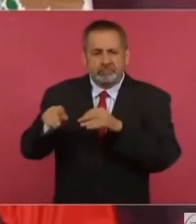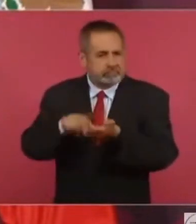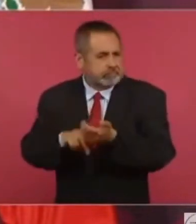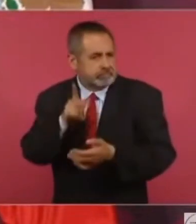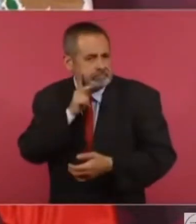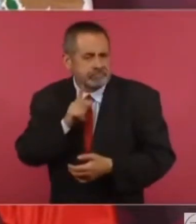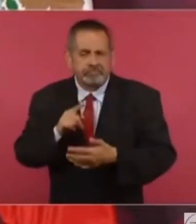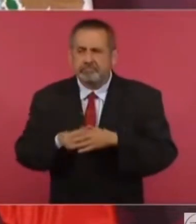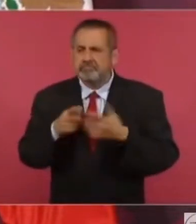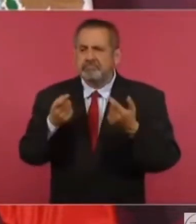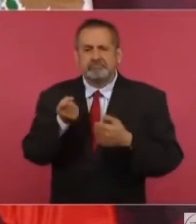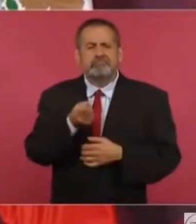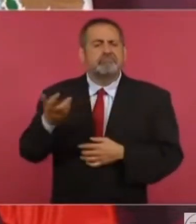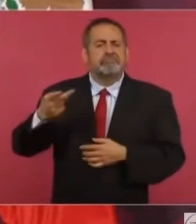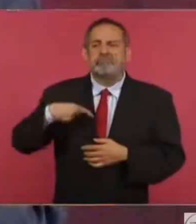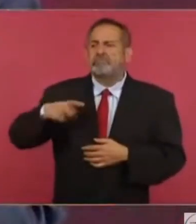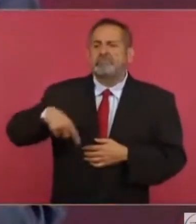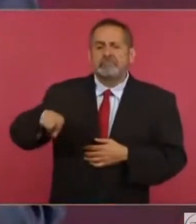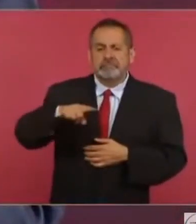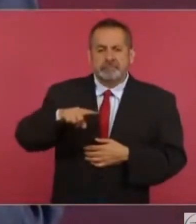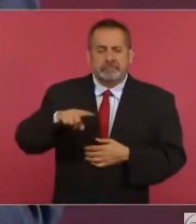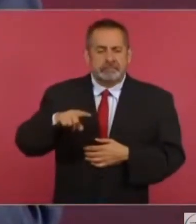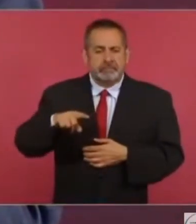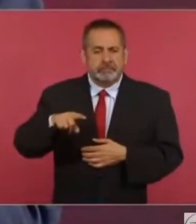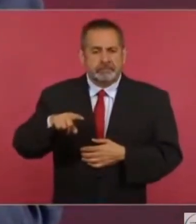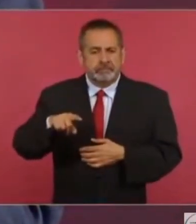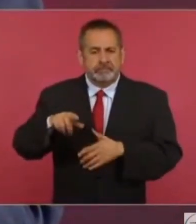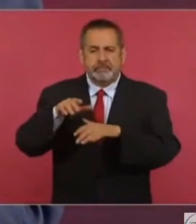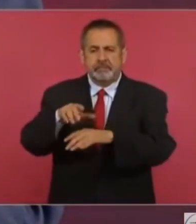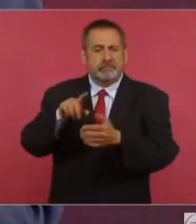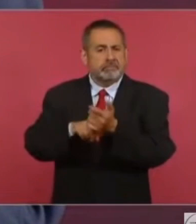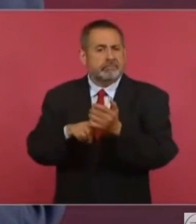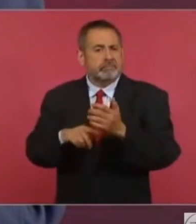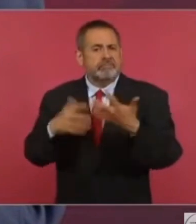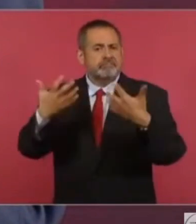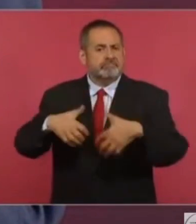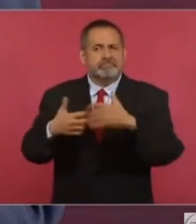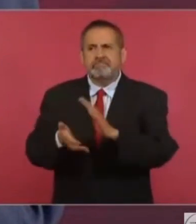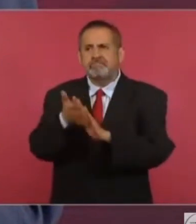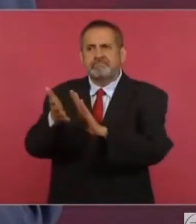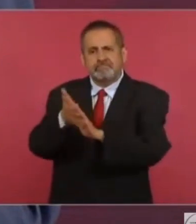petroleros, trabajadores de la industria de la construcción,